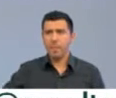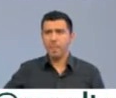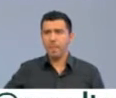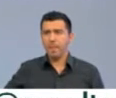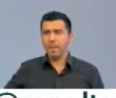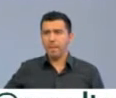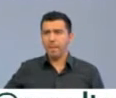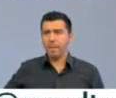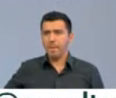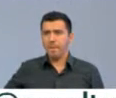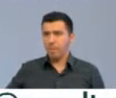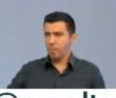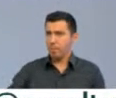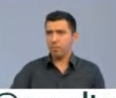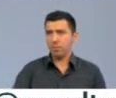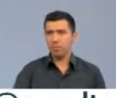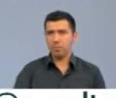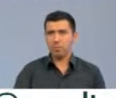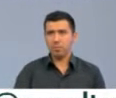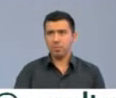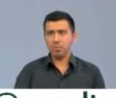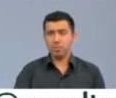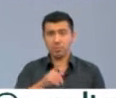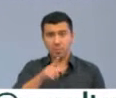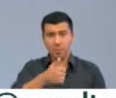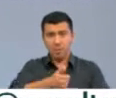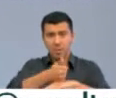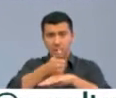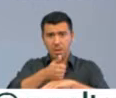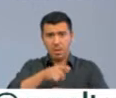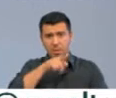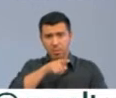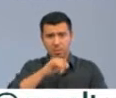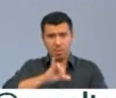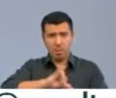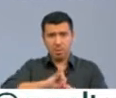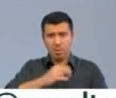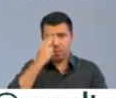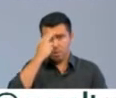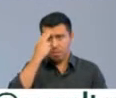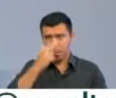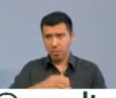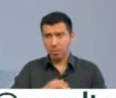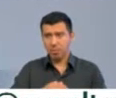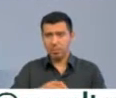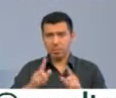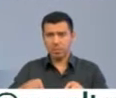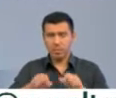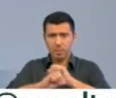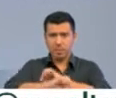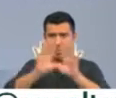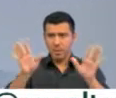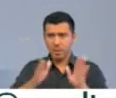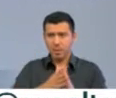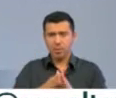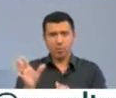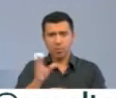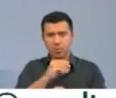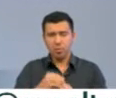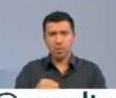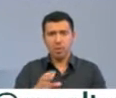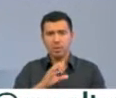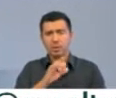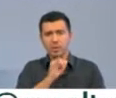Le reiteramos claramente a estos jerarcas de la Iglesia Católica y debemos dejar claro ante todas las confesiones